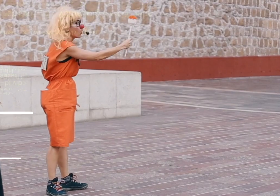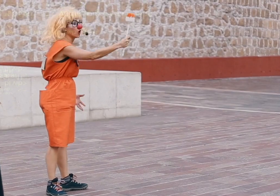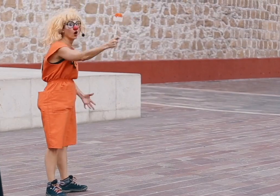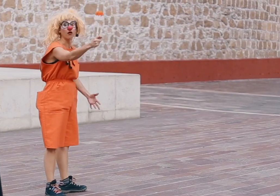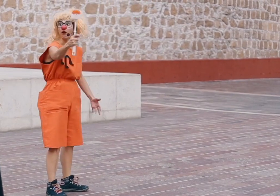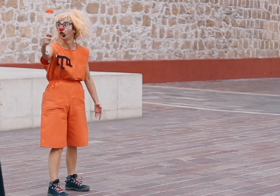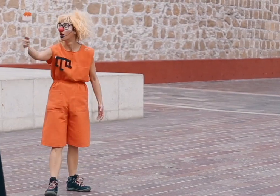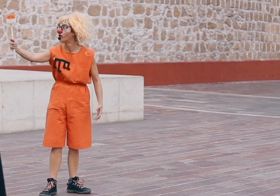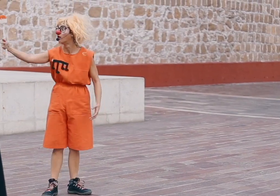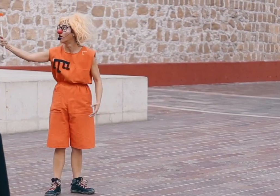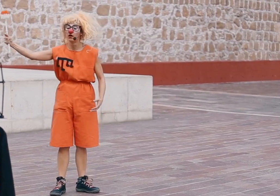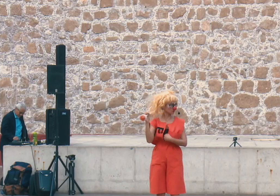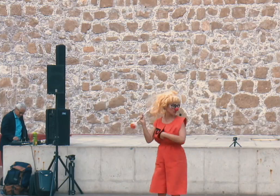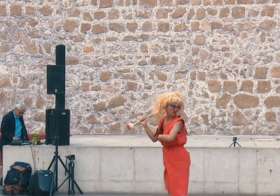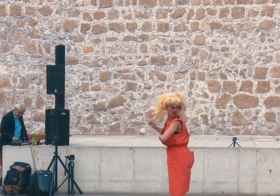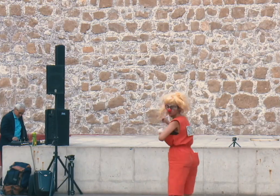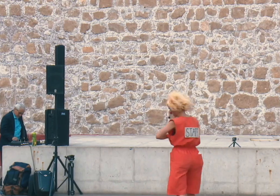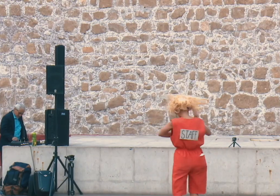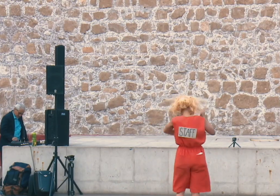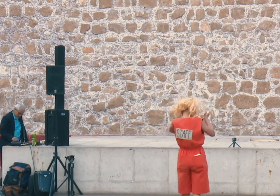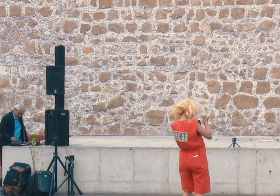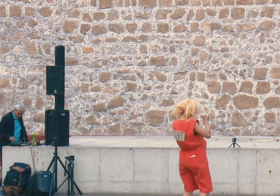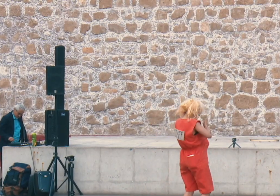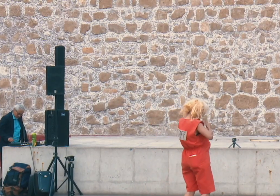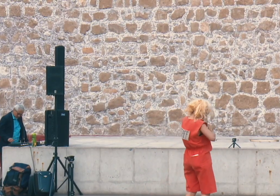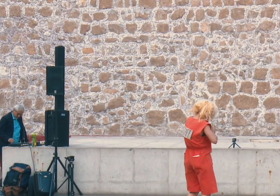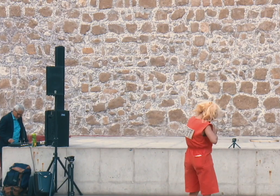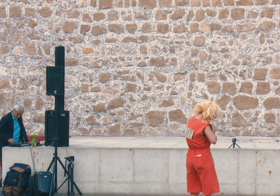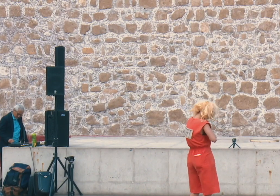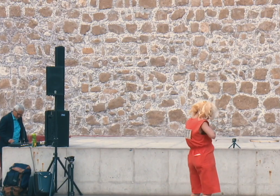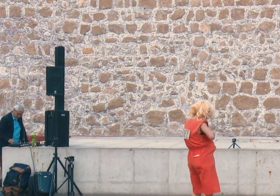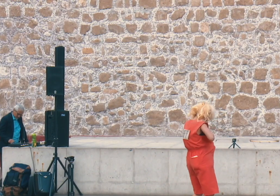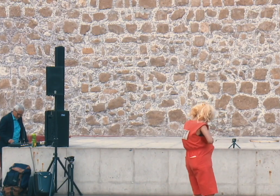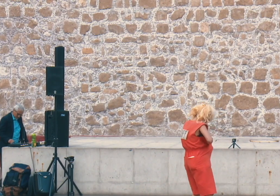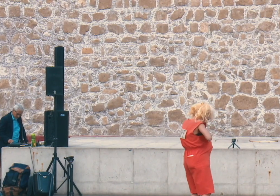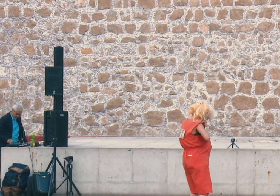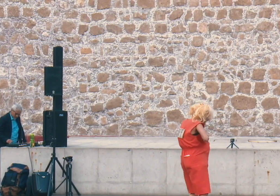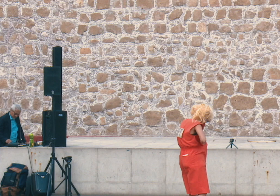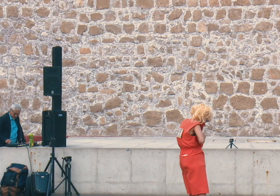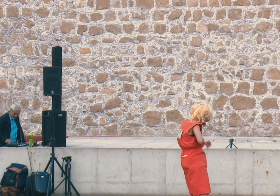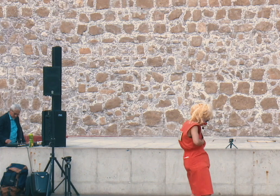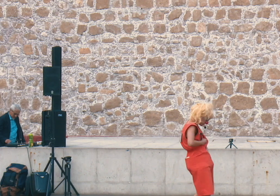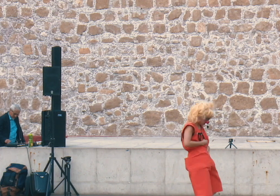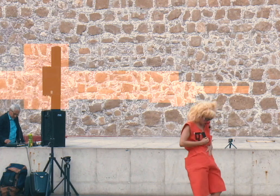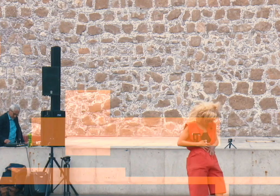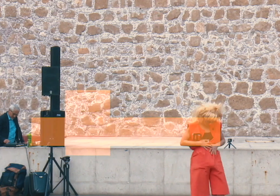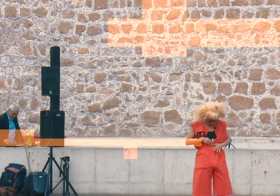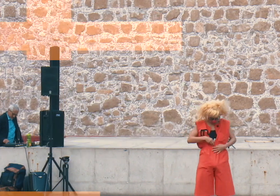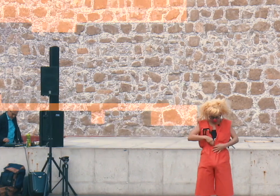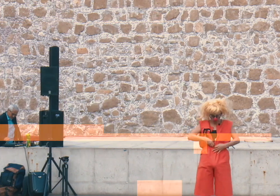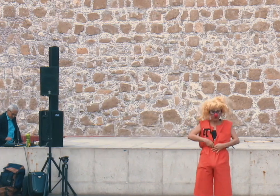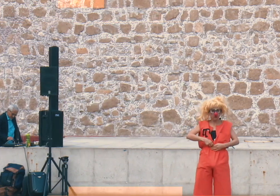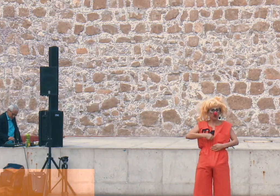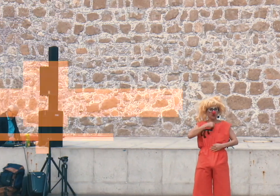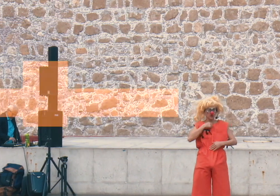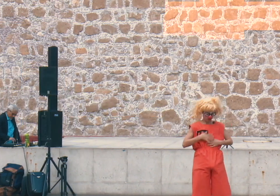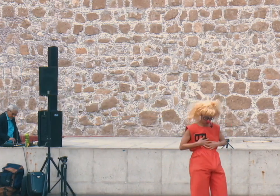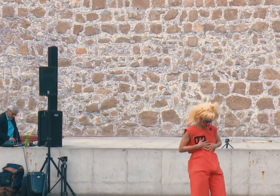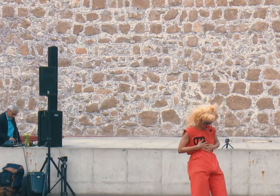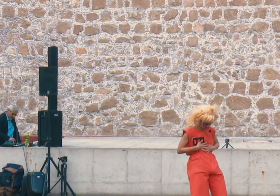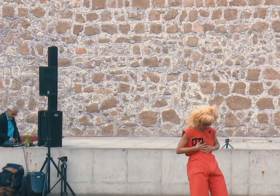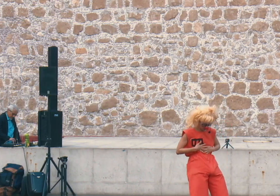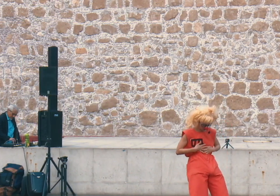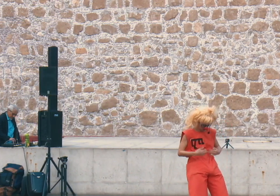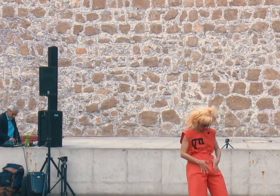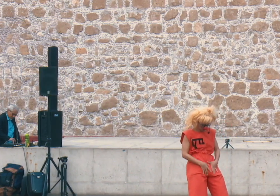Como que van cambiando, depende en el momento en que te encuentres y depende también en el sitio en el que te encuentres. Por ejemplo, a